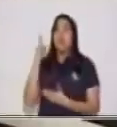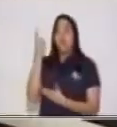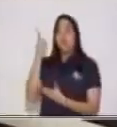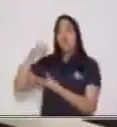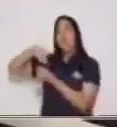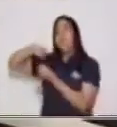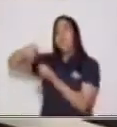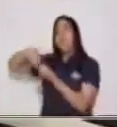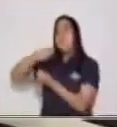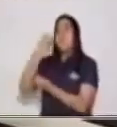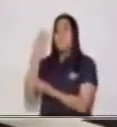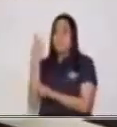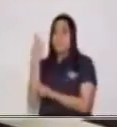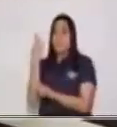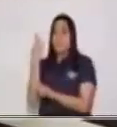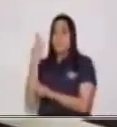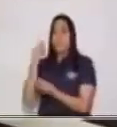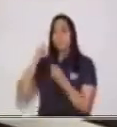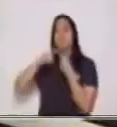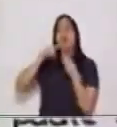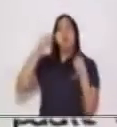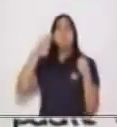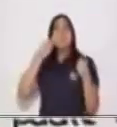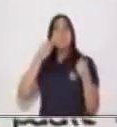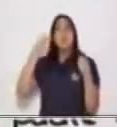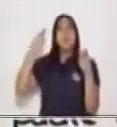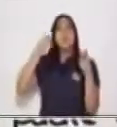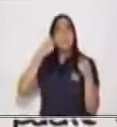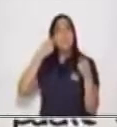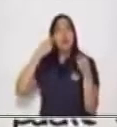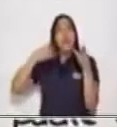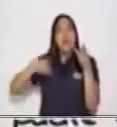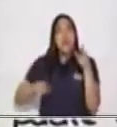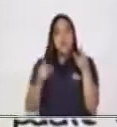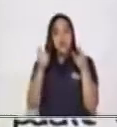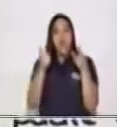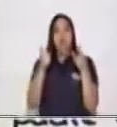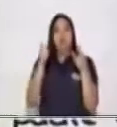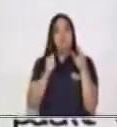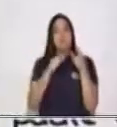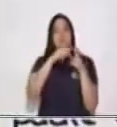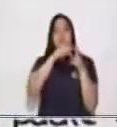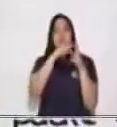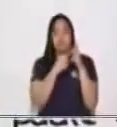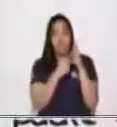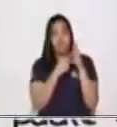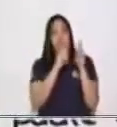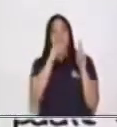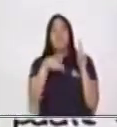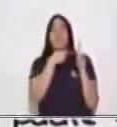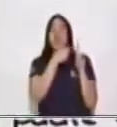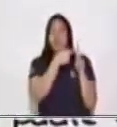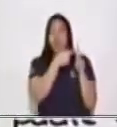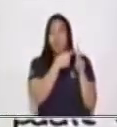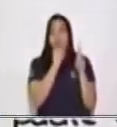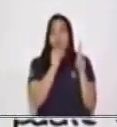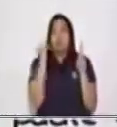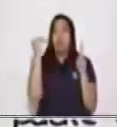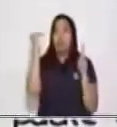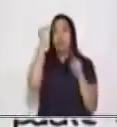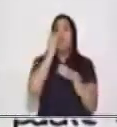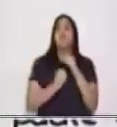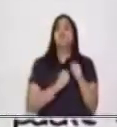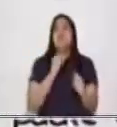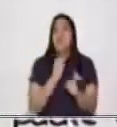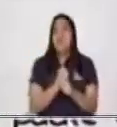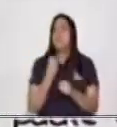de 3 miembros, mamá, papá e hija. La suma de las edades actuales, la suma de las edades que ellos tienen